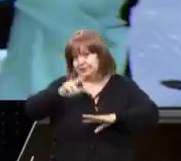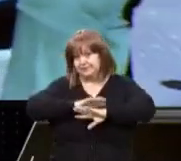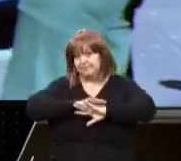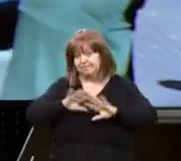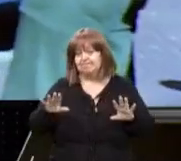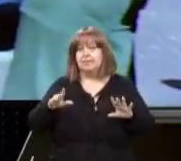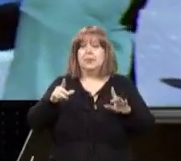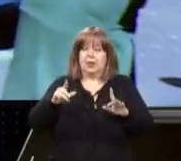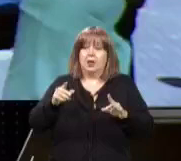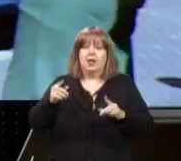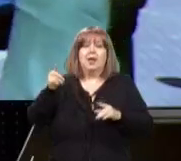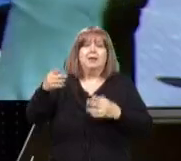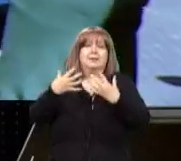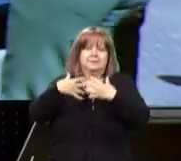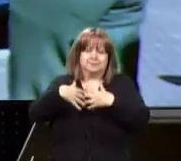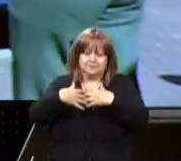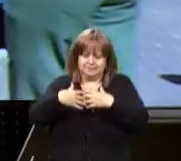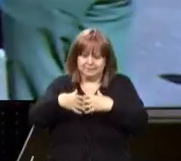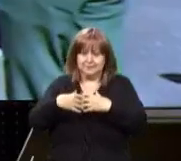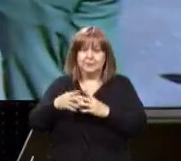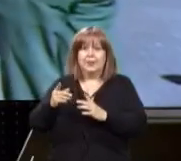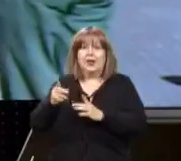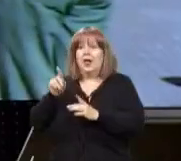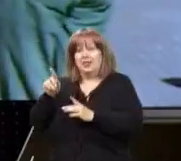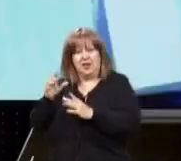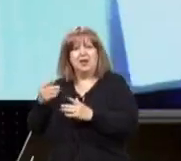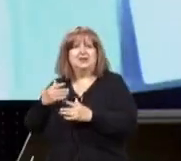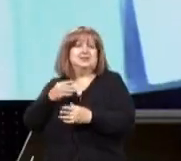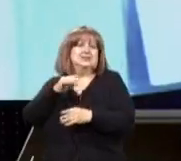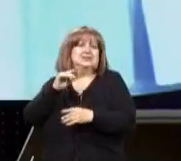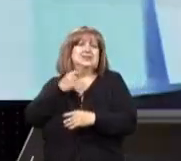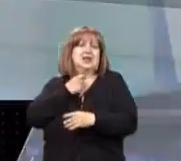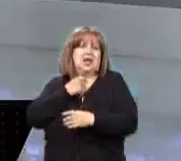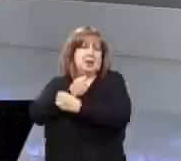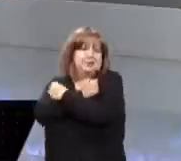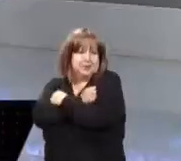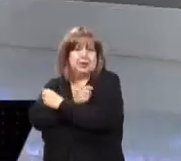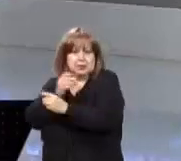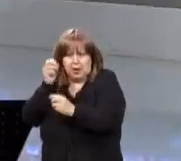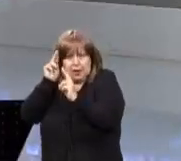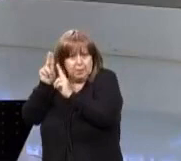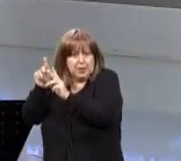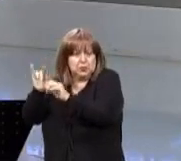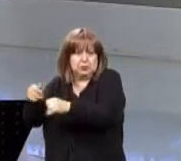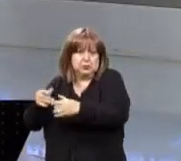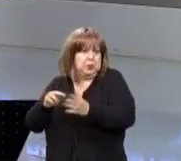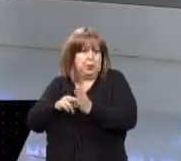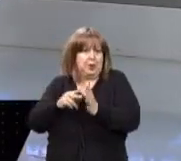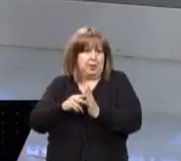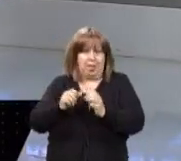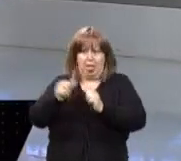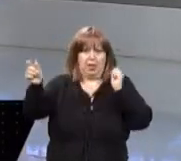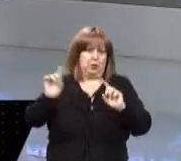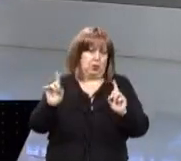atendible y está bien que mantengan el vínculo afectivo. Está del otro lado la abogada Viviana Veigel, a quien le agradecemos por compartir este momento con nosotros.